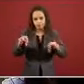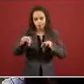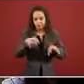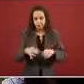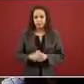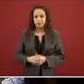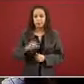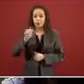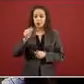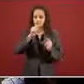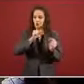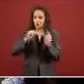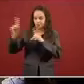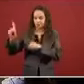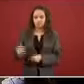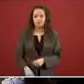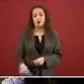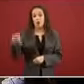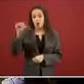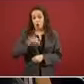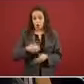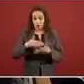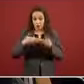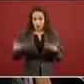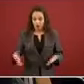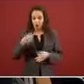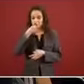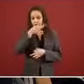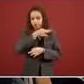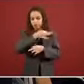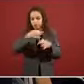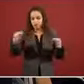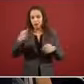hoy, pues esas son las buenas noticias. Casos confirmados, llevamos